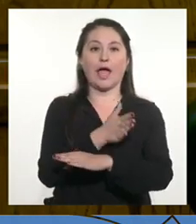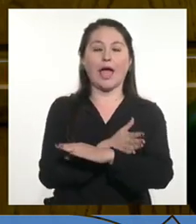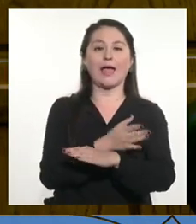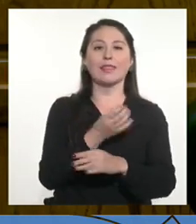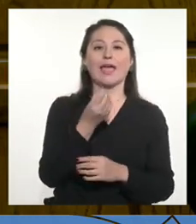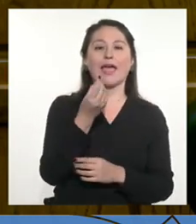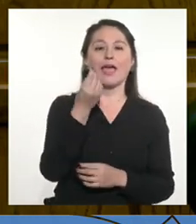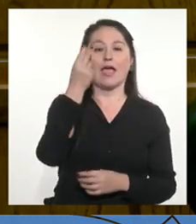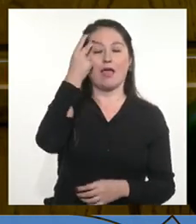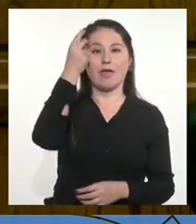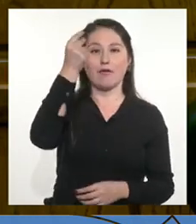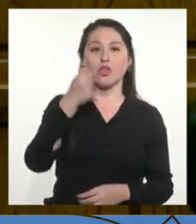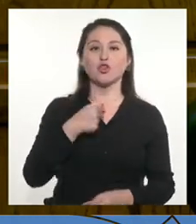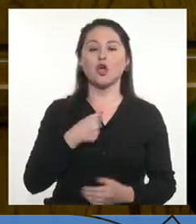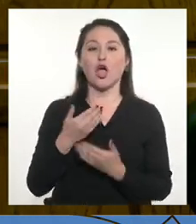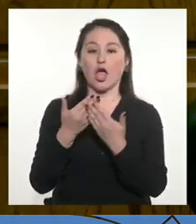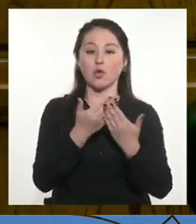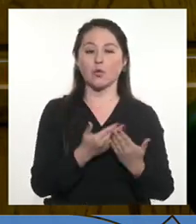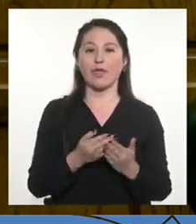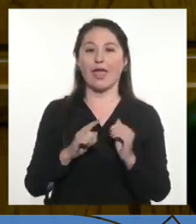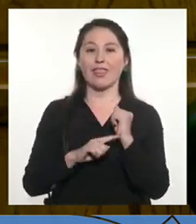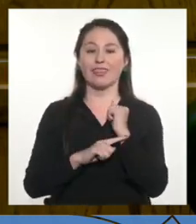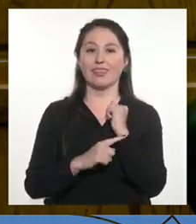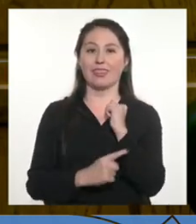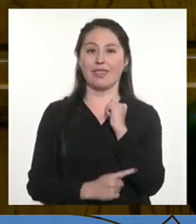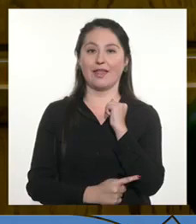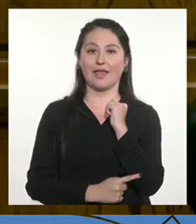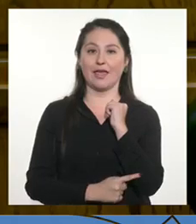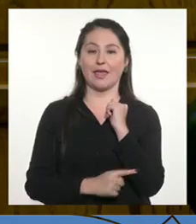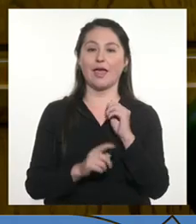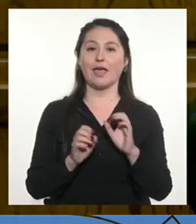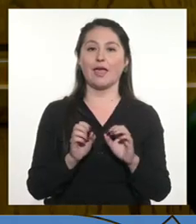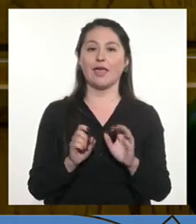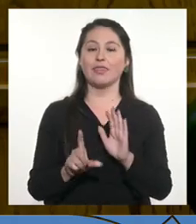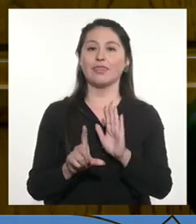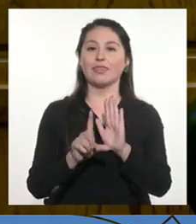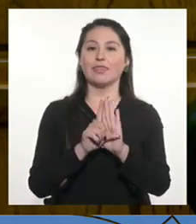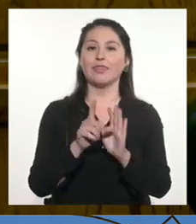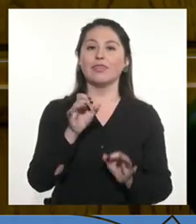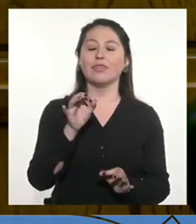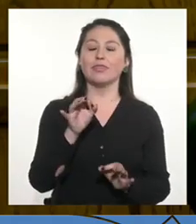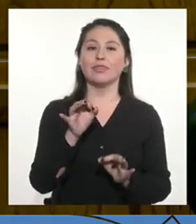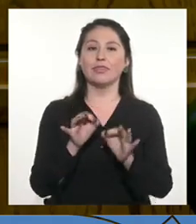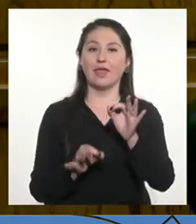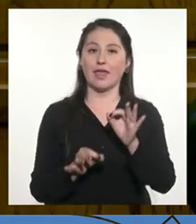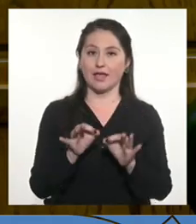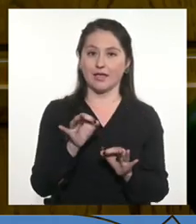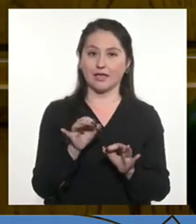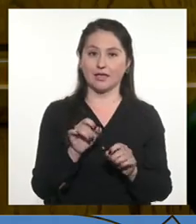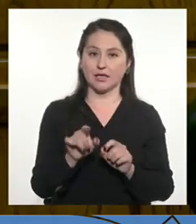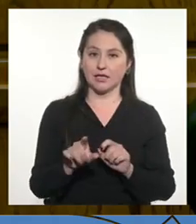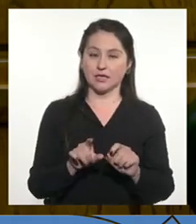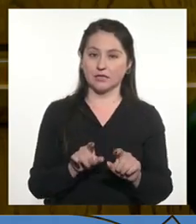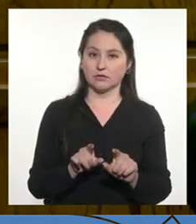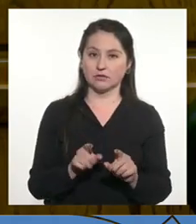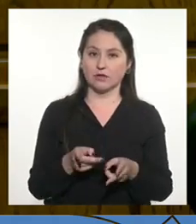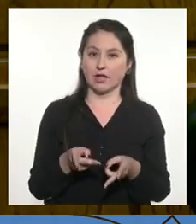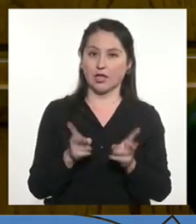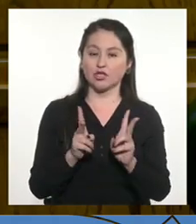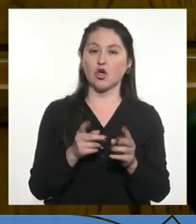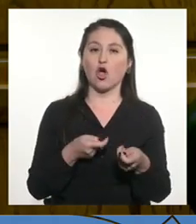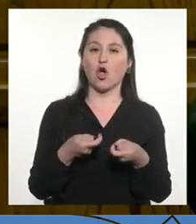yo estudié derecho comercial con el profesor julián a uno de los más grandes profesores que hubo